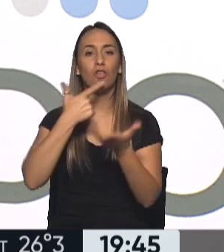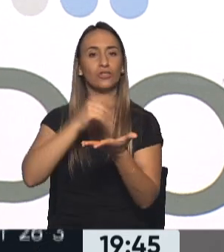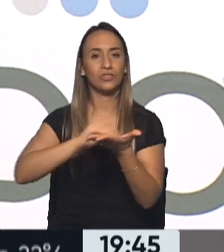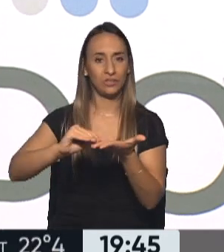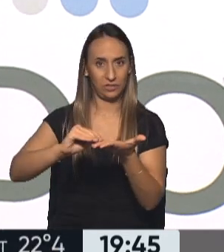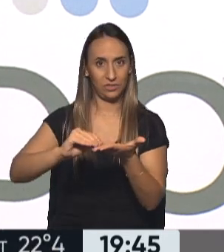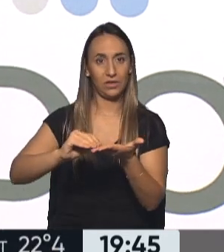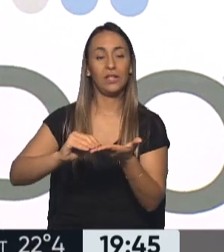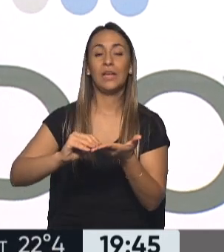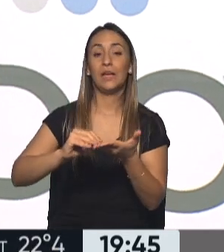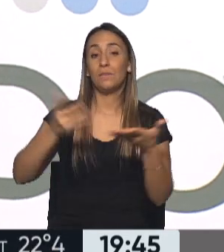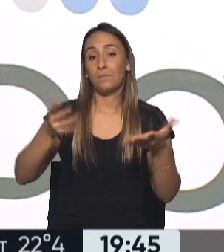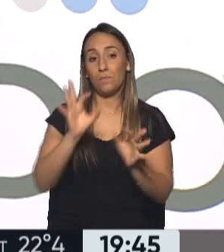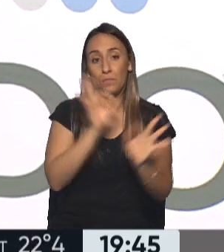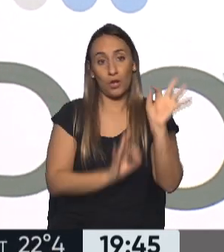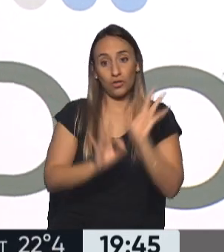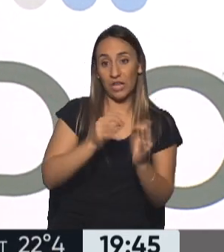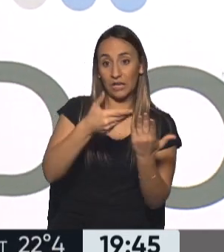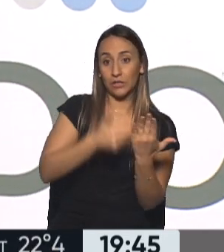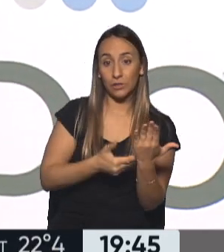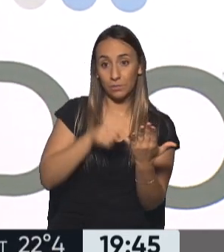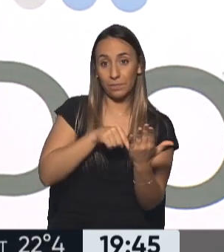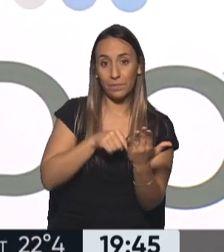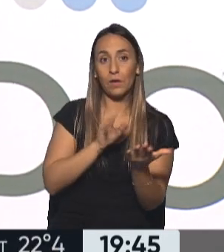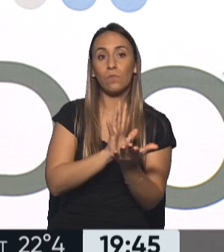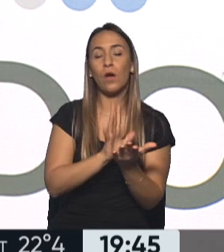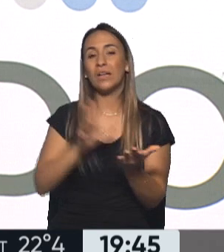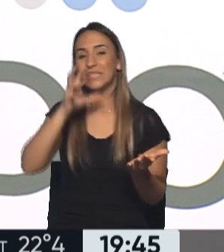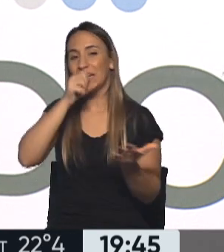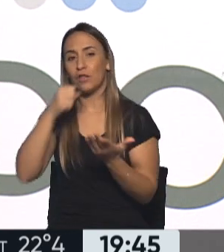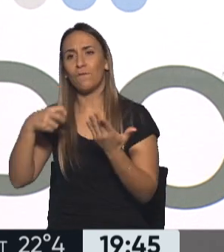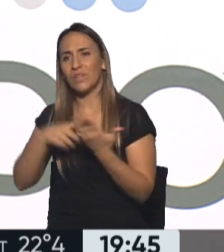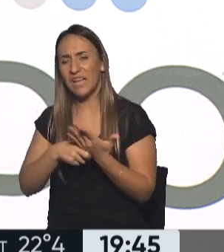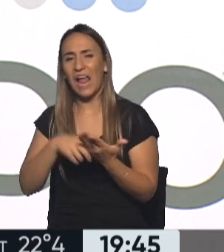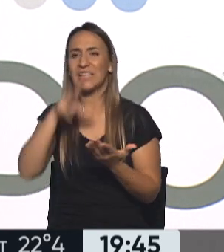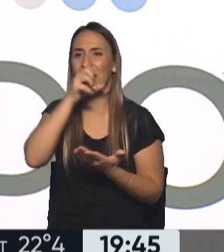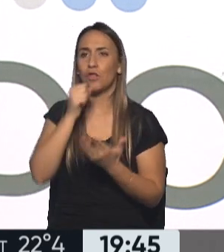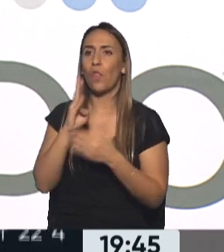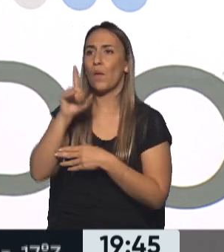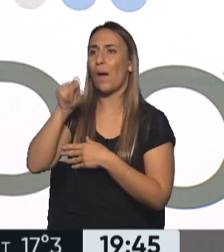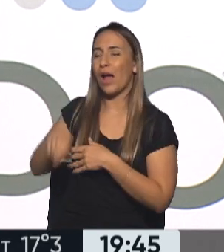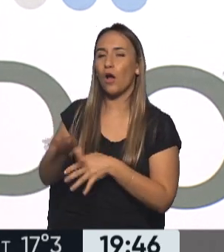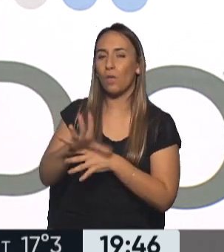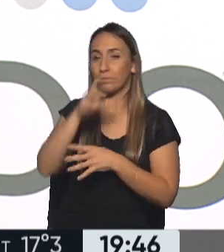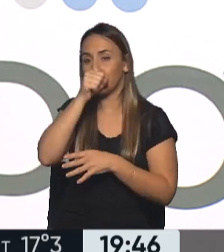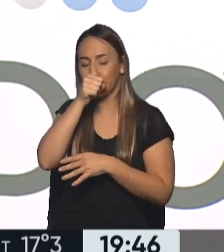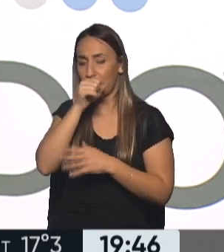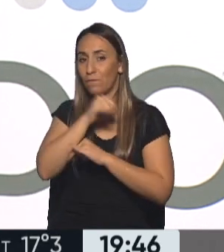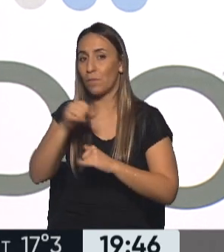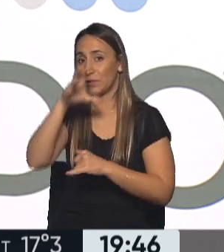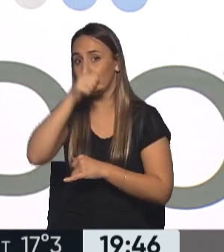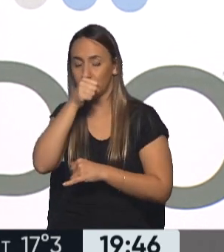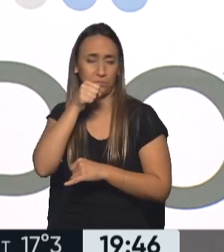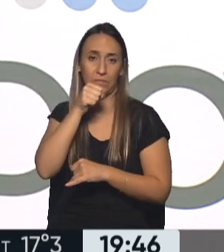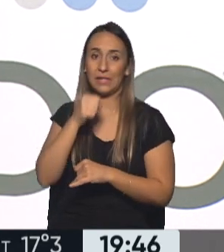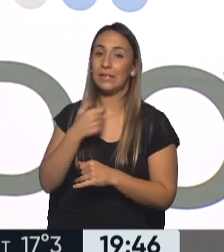proyecto que pretendía levantar el secreto fiscal y bancario, ese seguirá discutiéndose y por ahora